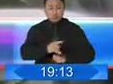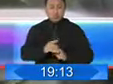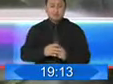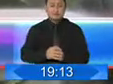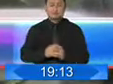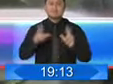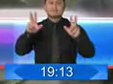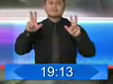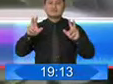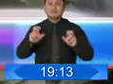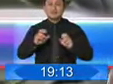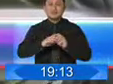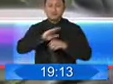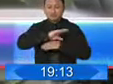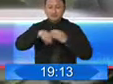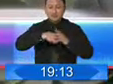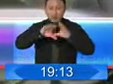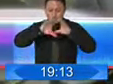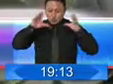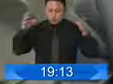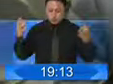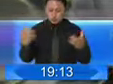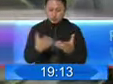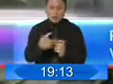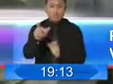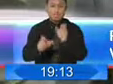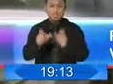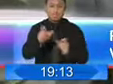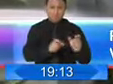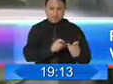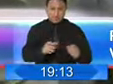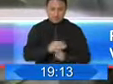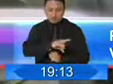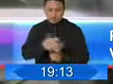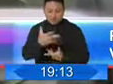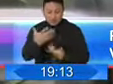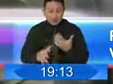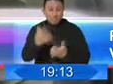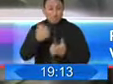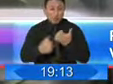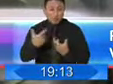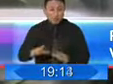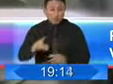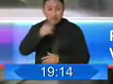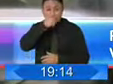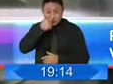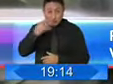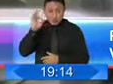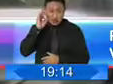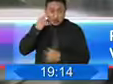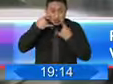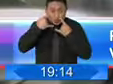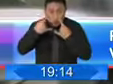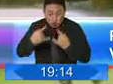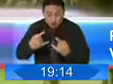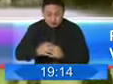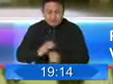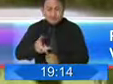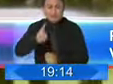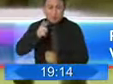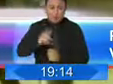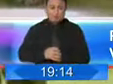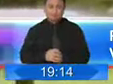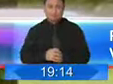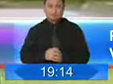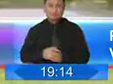a todo el universo ya establecido de las personas que están con problemas de adicción, no solo a drogas, sino también a alcohol. En relación